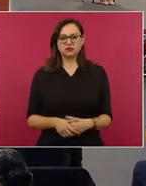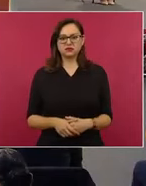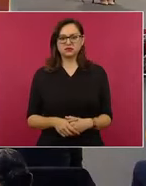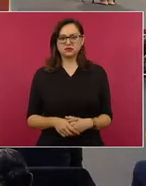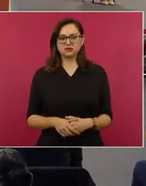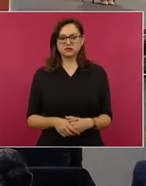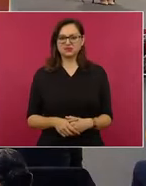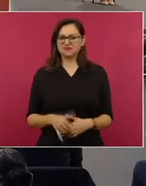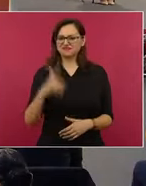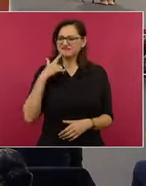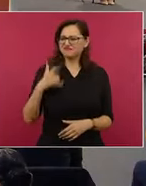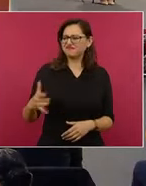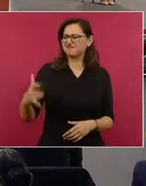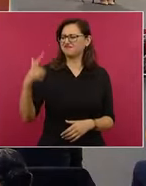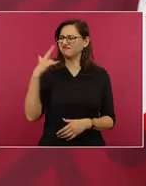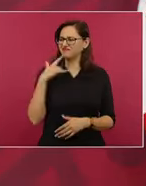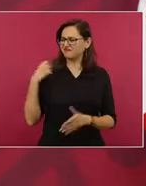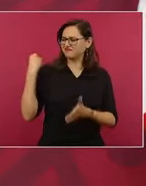y costó muchísimo.